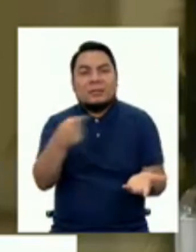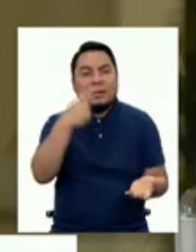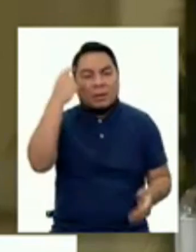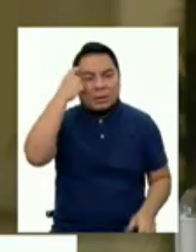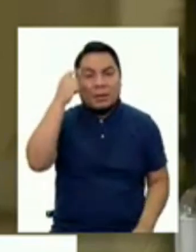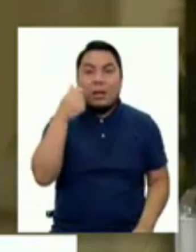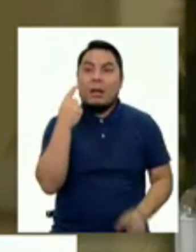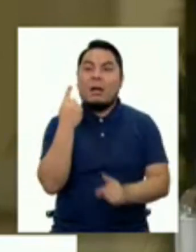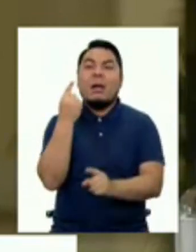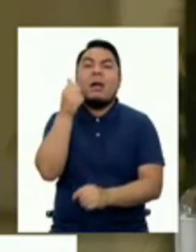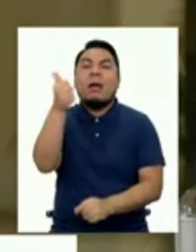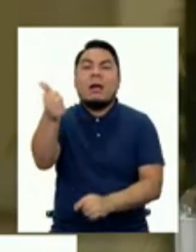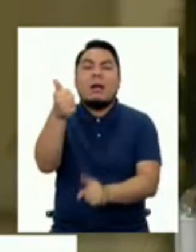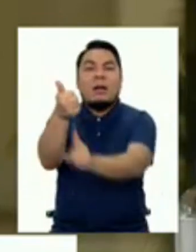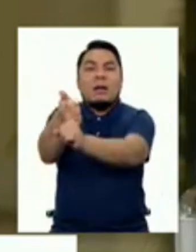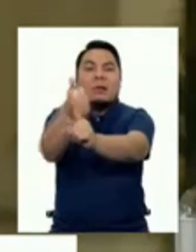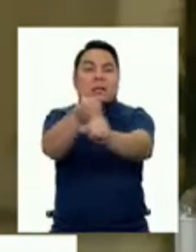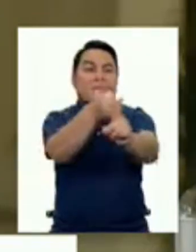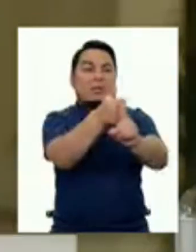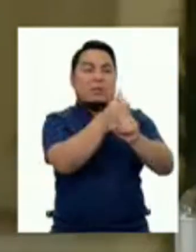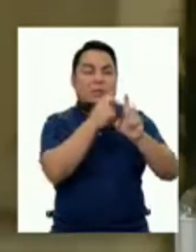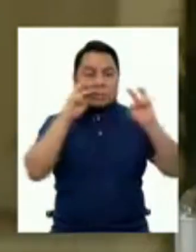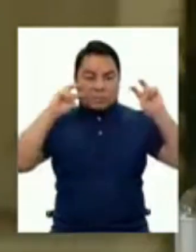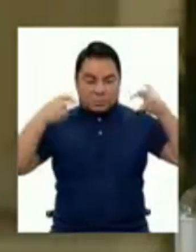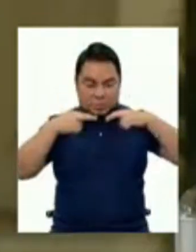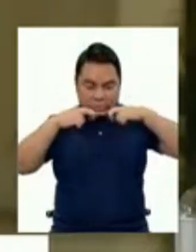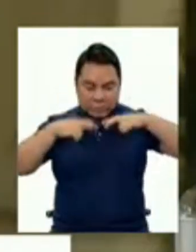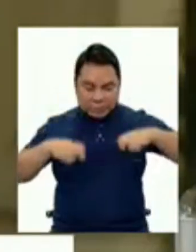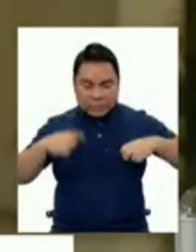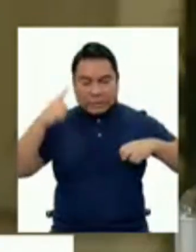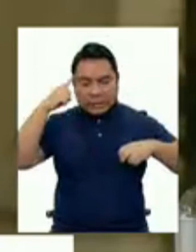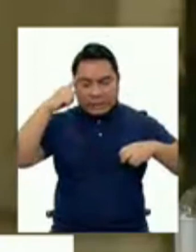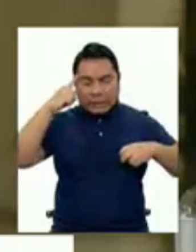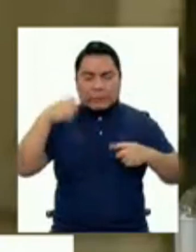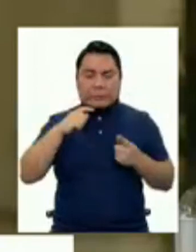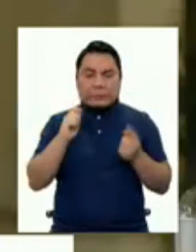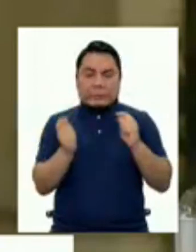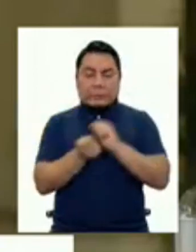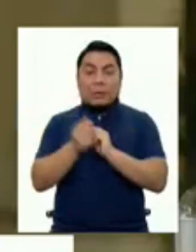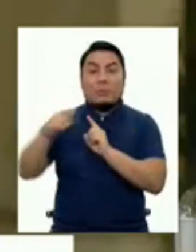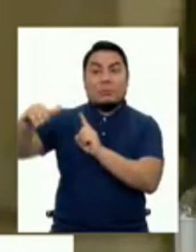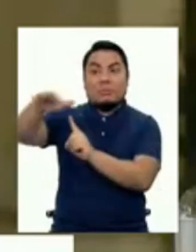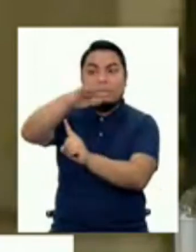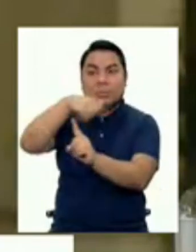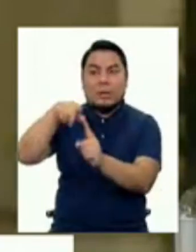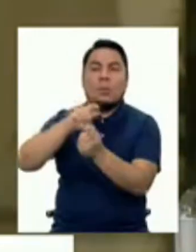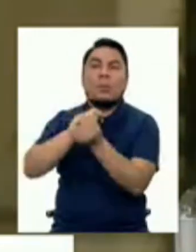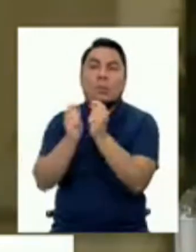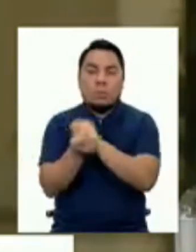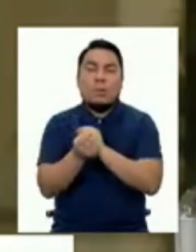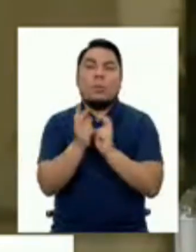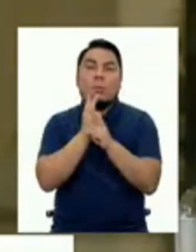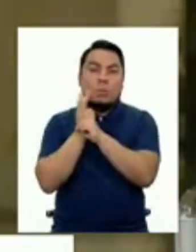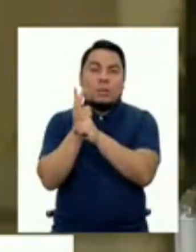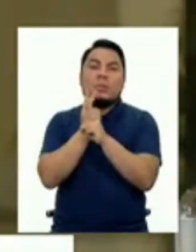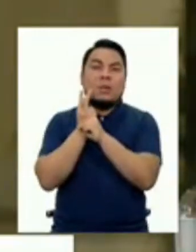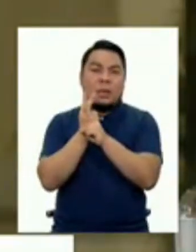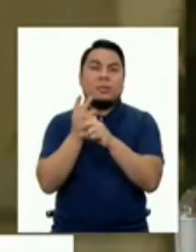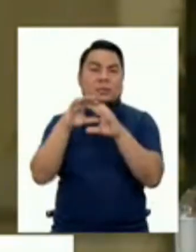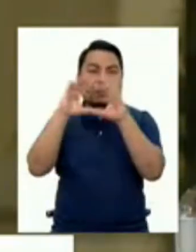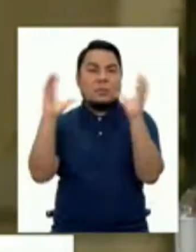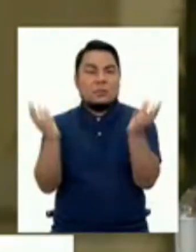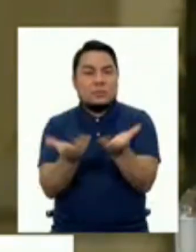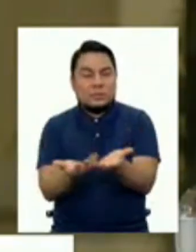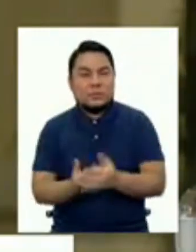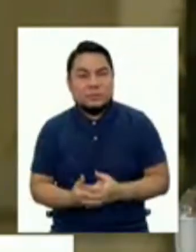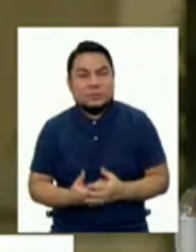las lecciones que nos está dando la naturaleza, que nos está dando la vida misma. O sea, tenemos que aplicarla. Por